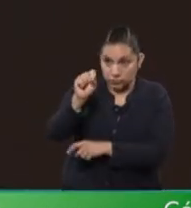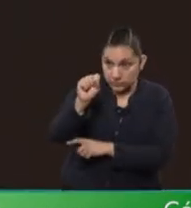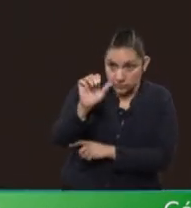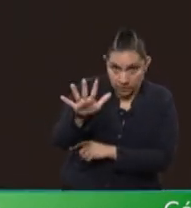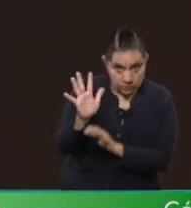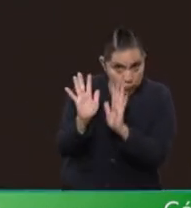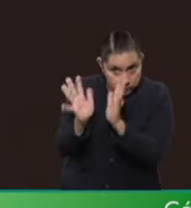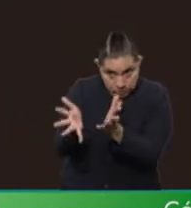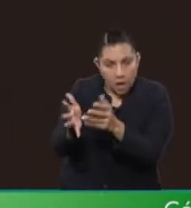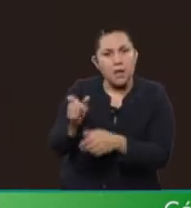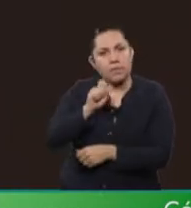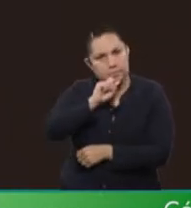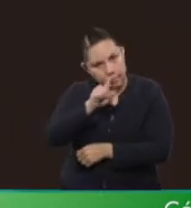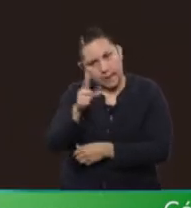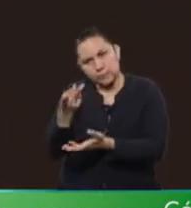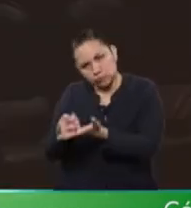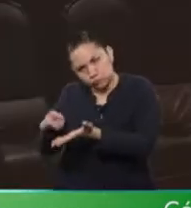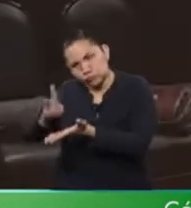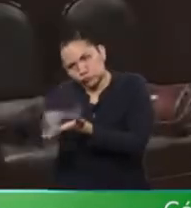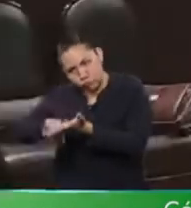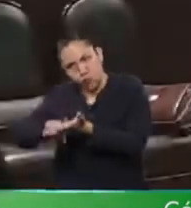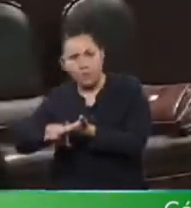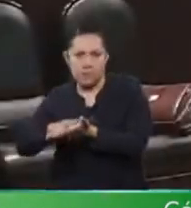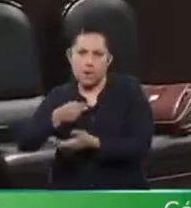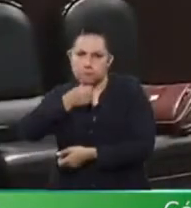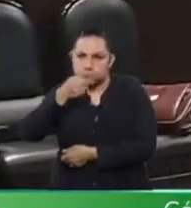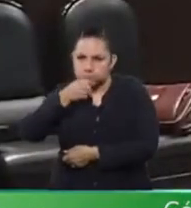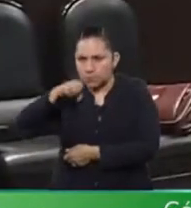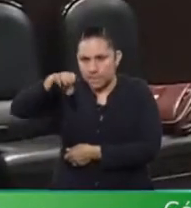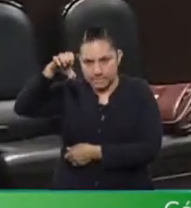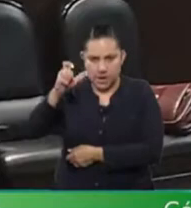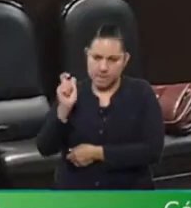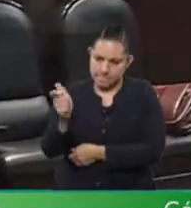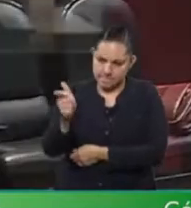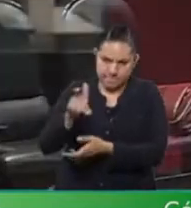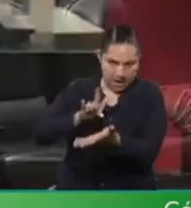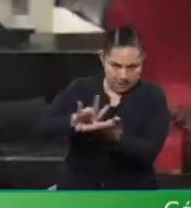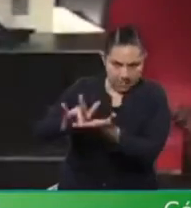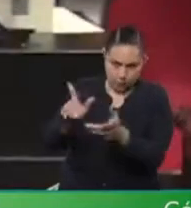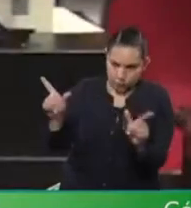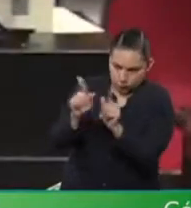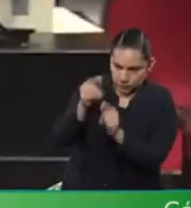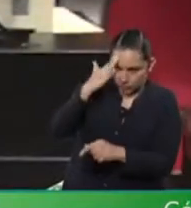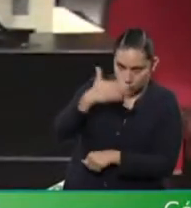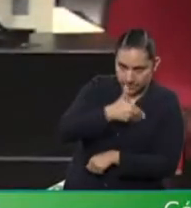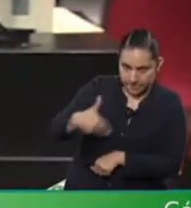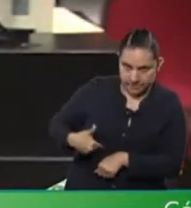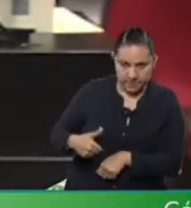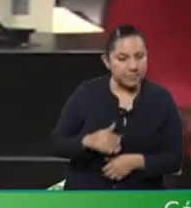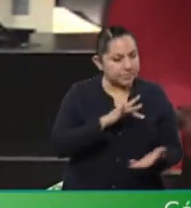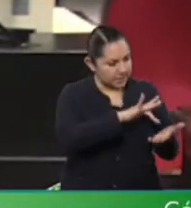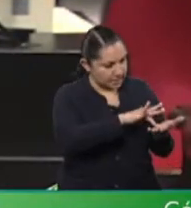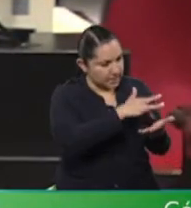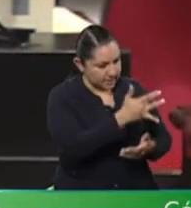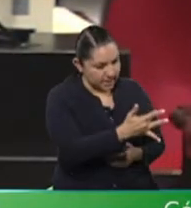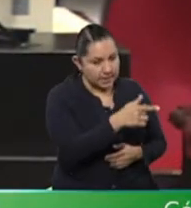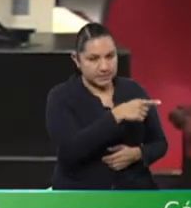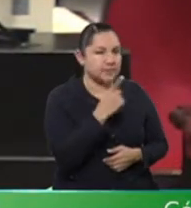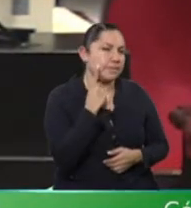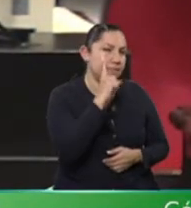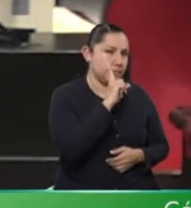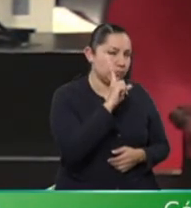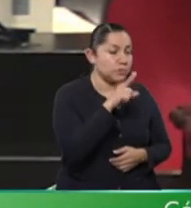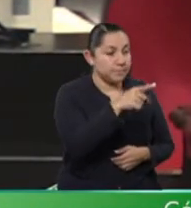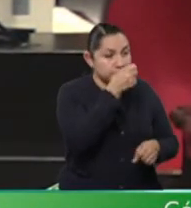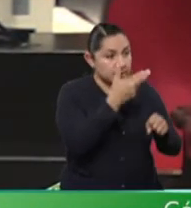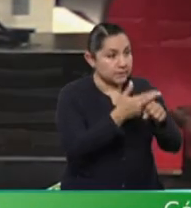de adultos mayores. Es cuanto, señora presidenta. Gracias, diputada. Consulte a la Secretaría de la Asamblea en votación económica si se admite